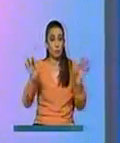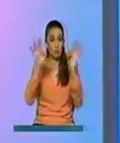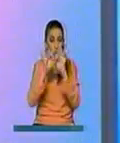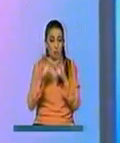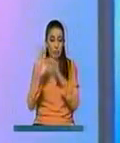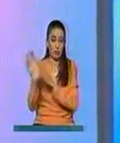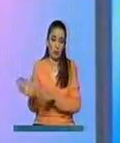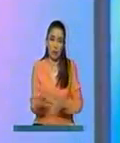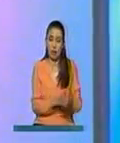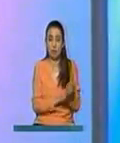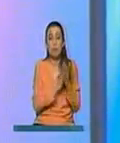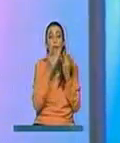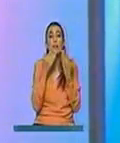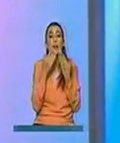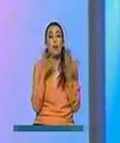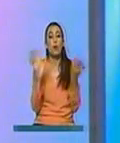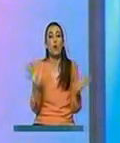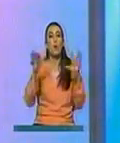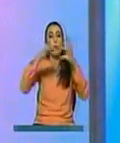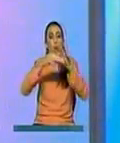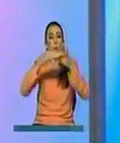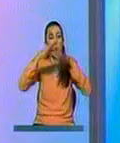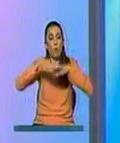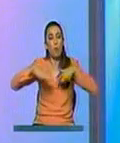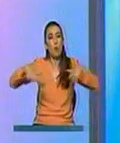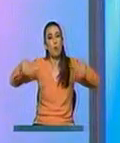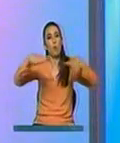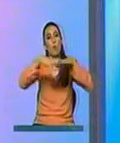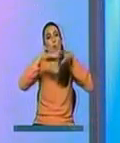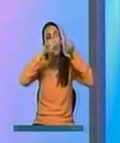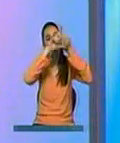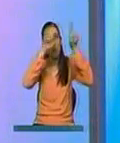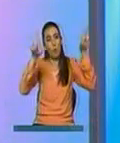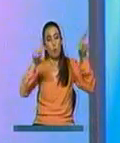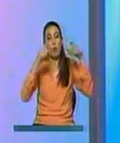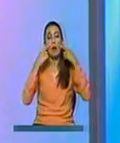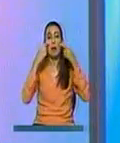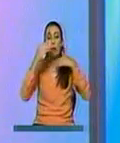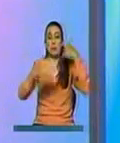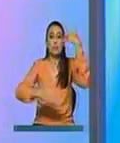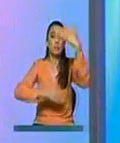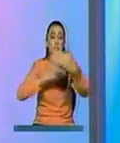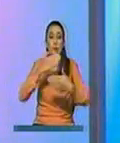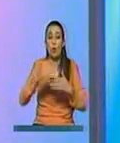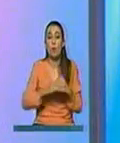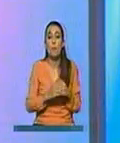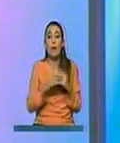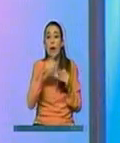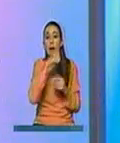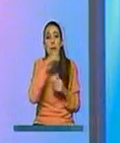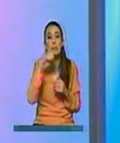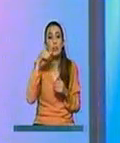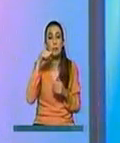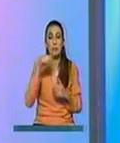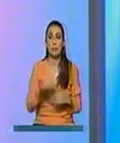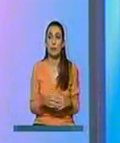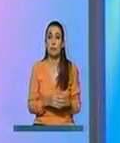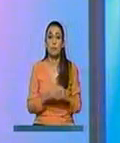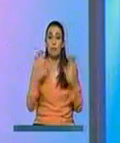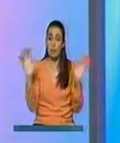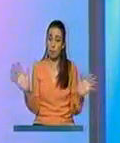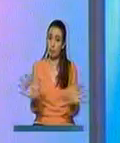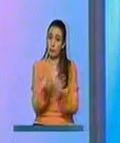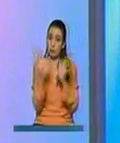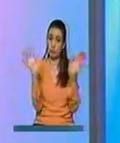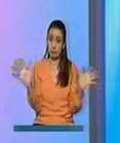importante dentro de este encadenamiento que genera la industria y los emprendimientos de la cervecería artesanal: la motivación